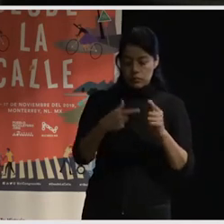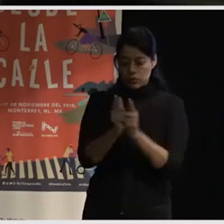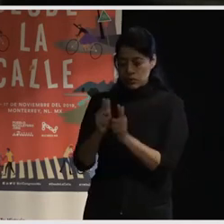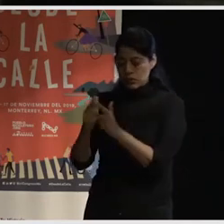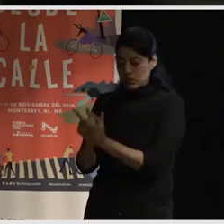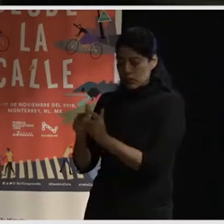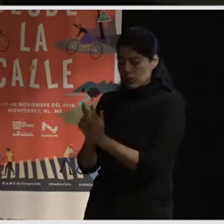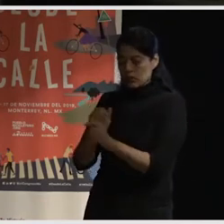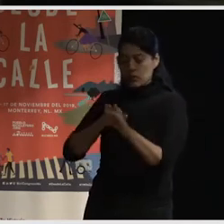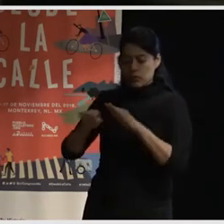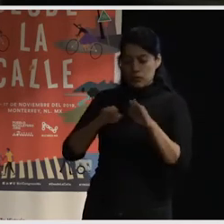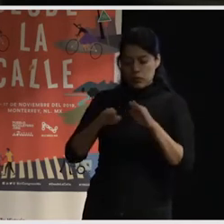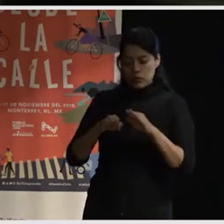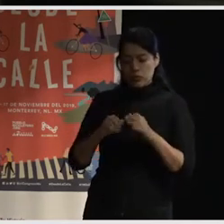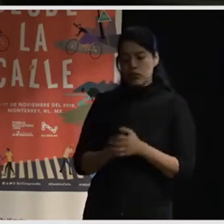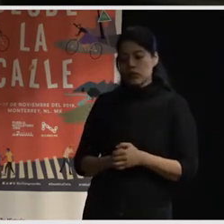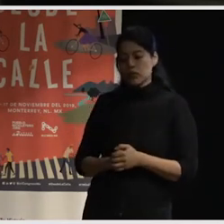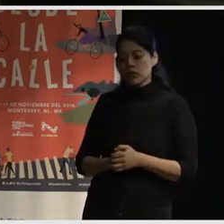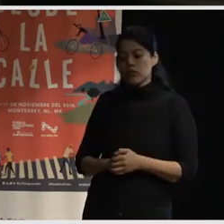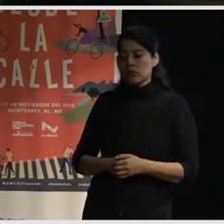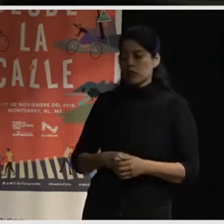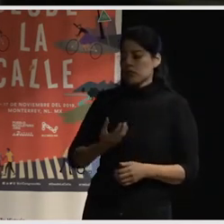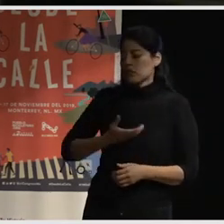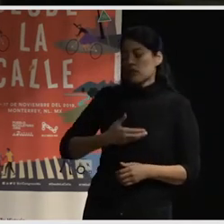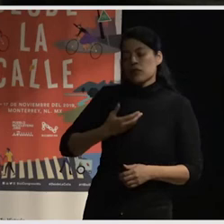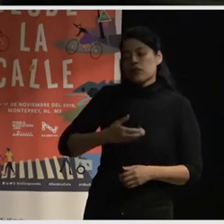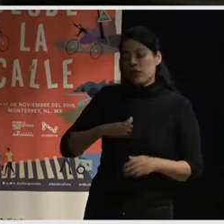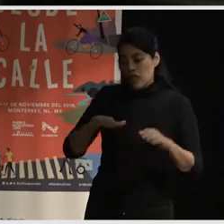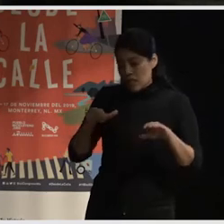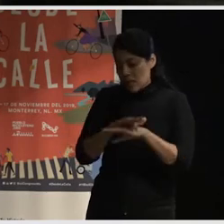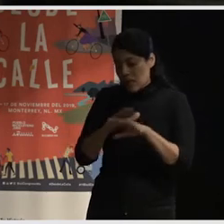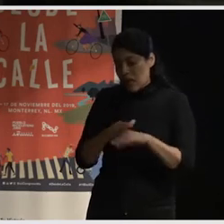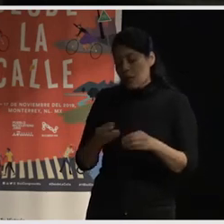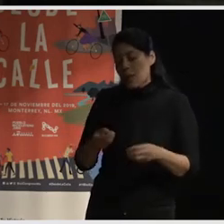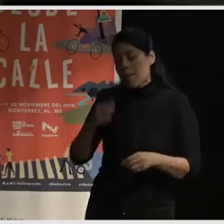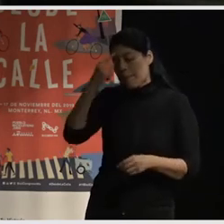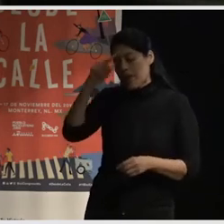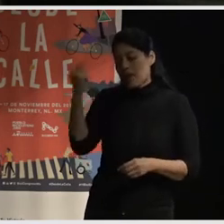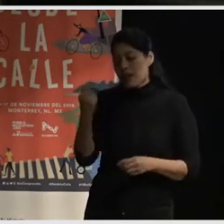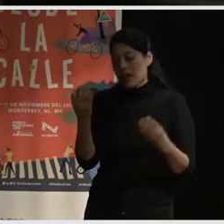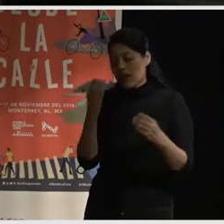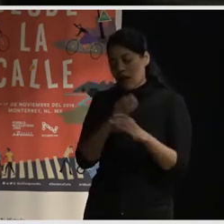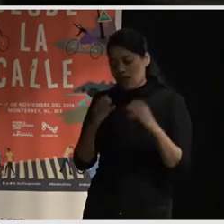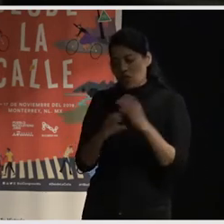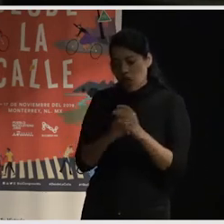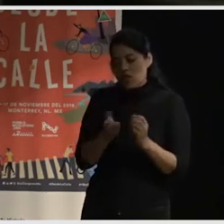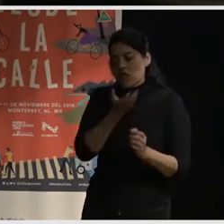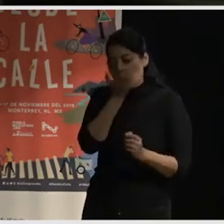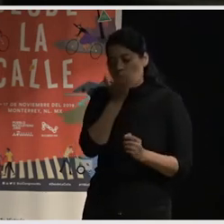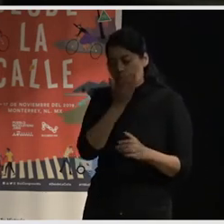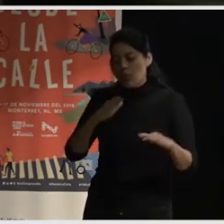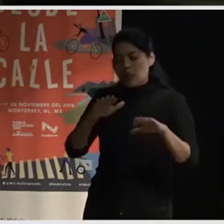trabajando sobre el status quo que tenemos en el organismo lo que nos presentaste al principio donde el automóvil es quien domina el